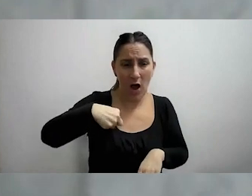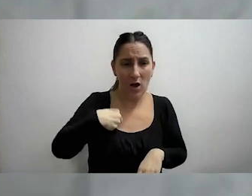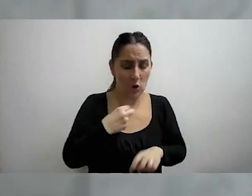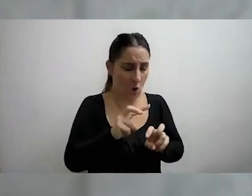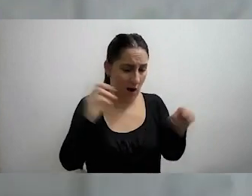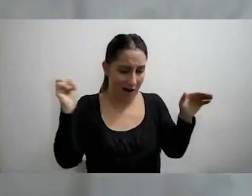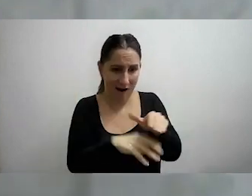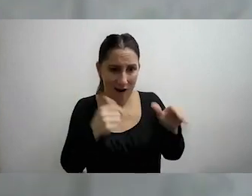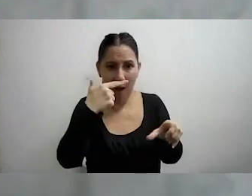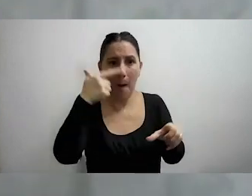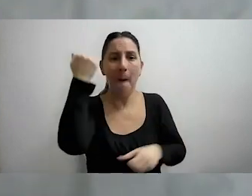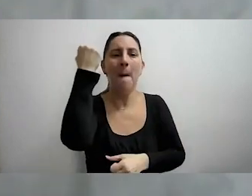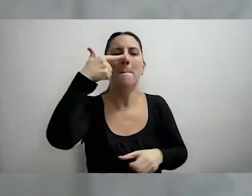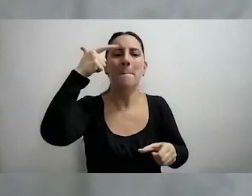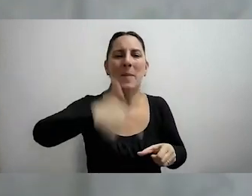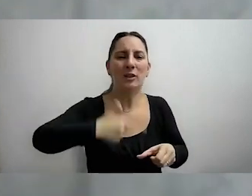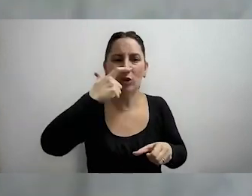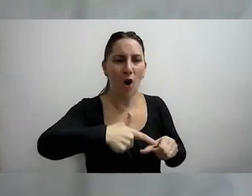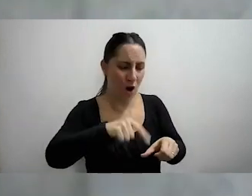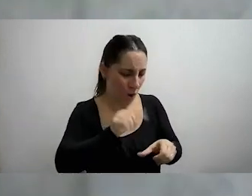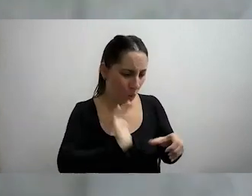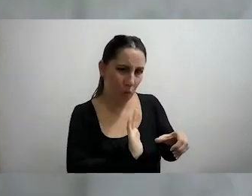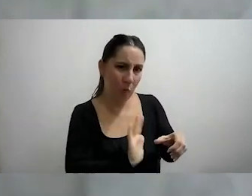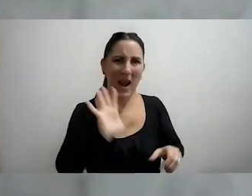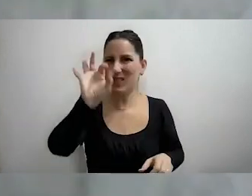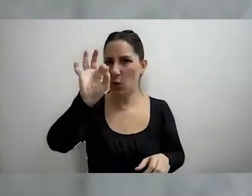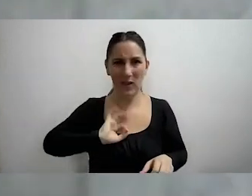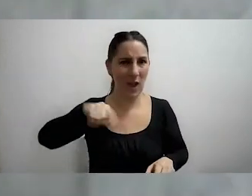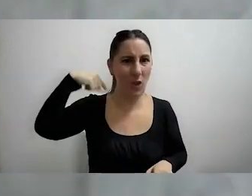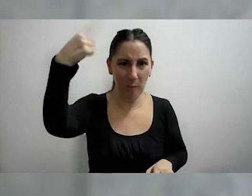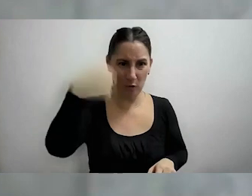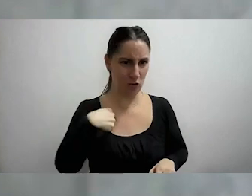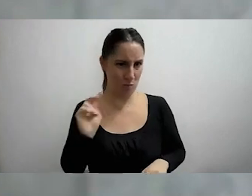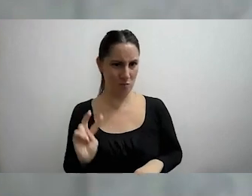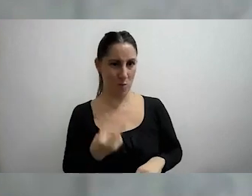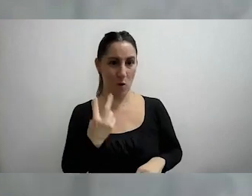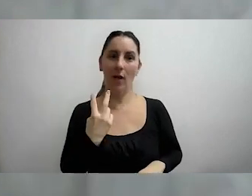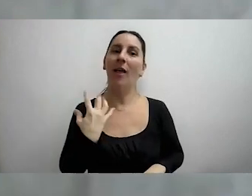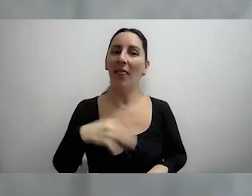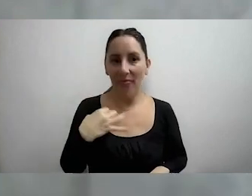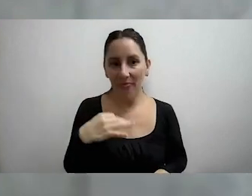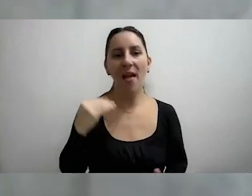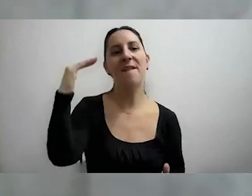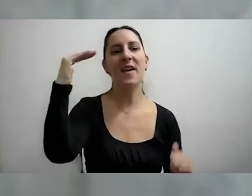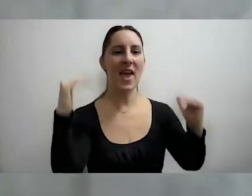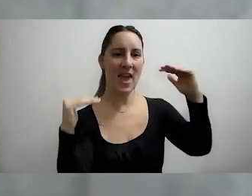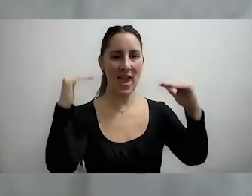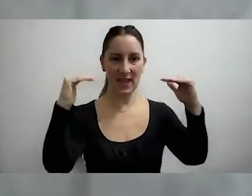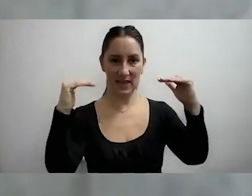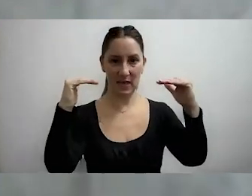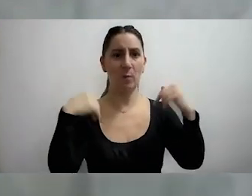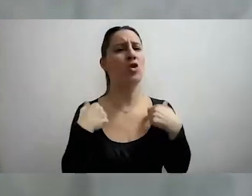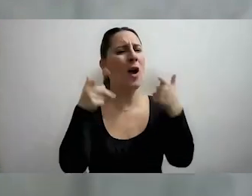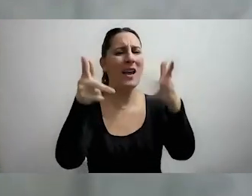petróleo Claro. de acá a 50 años donde yo no voy a estar vivo. O sea, tiene que haber un equilibrio intergeneracional y, ojo, lo que yo digo no es nada sencillo,